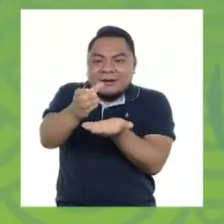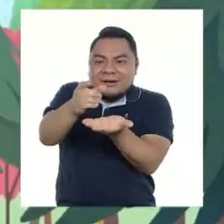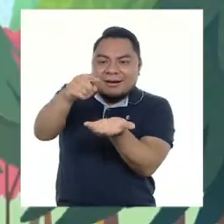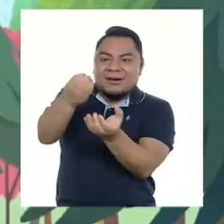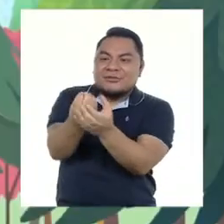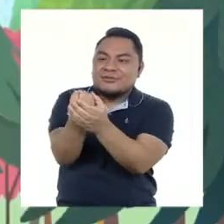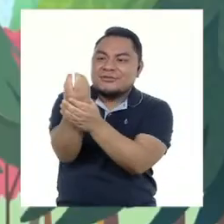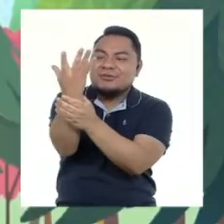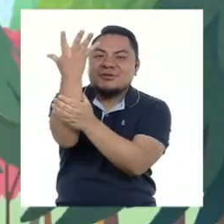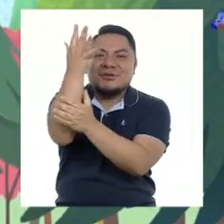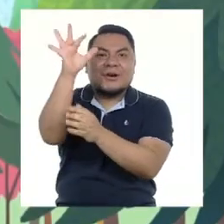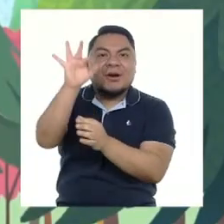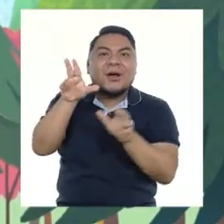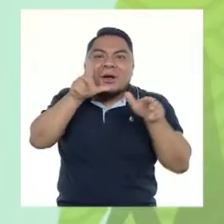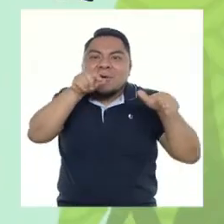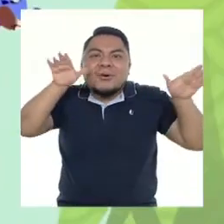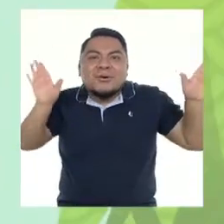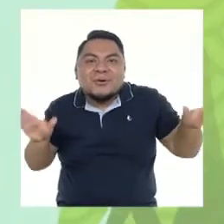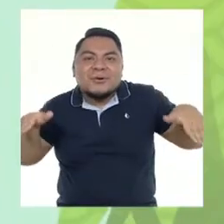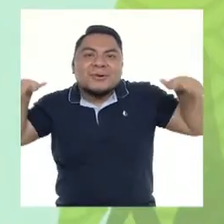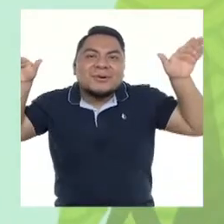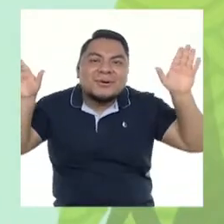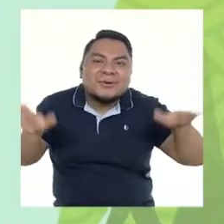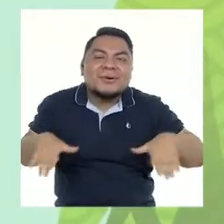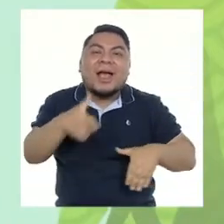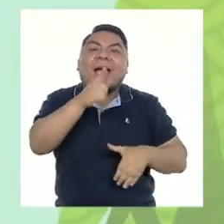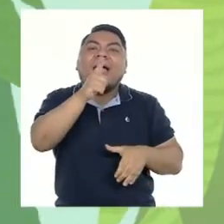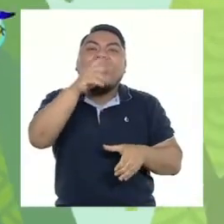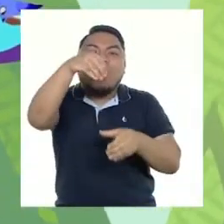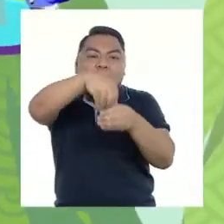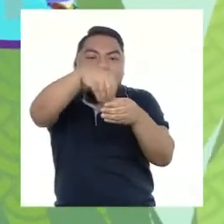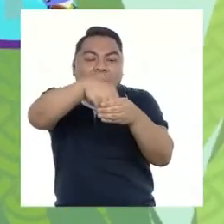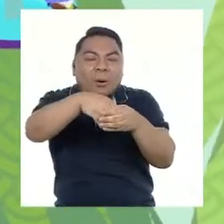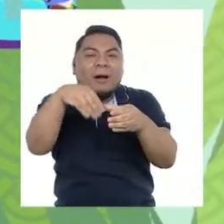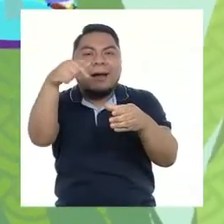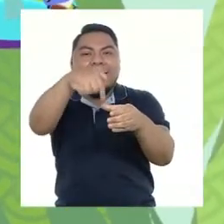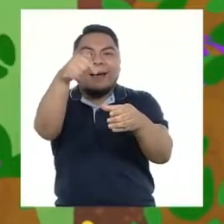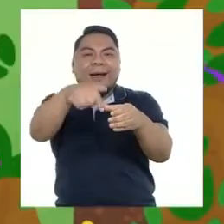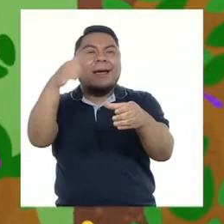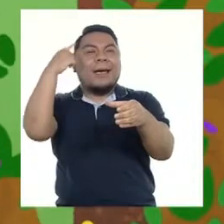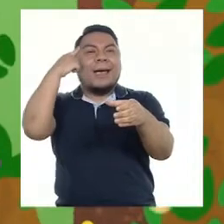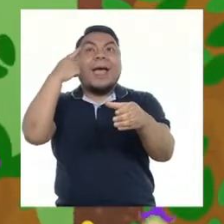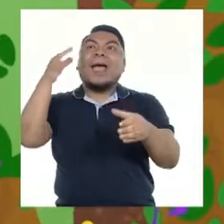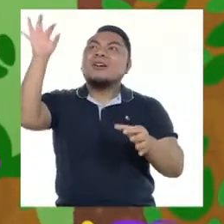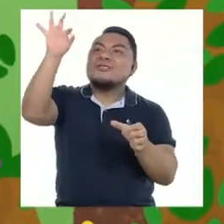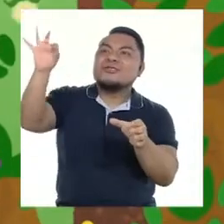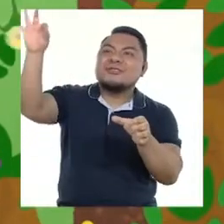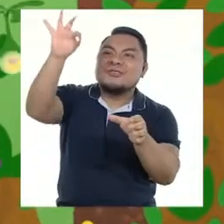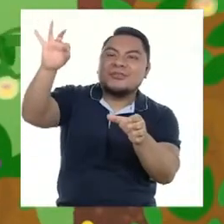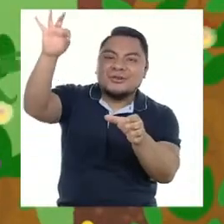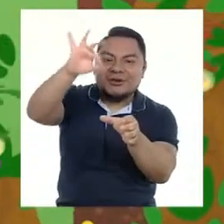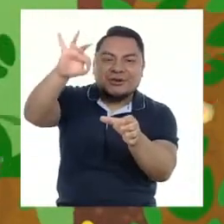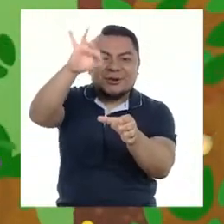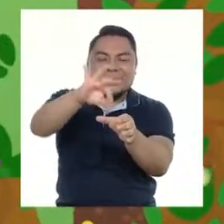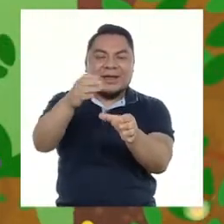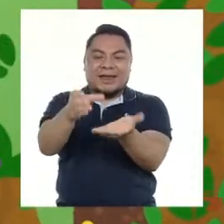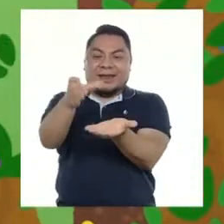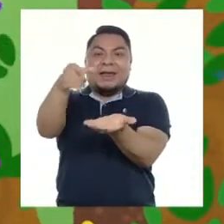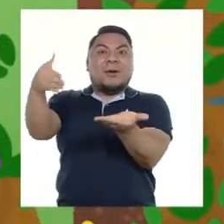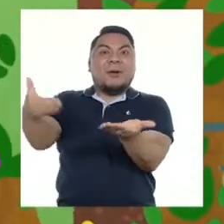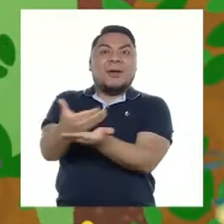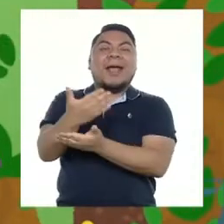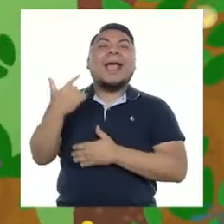las aves. Con agua adentro. H2O. Para recibir y almacenar